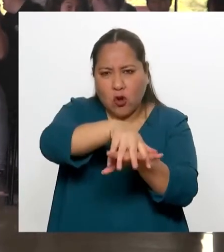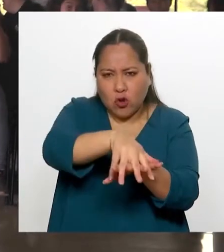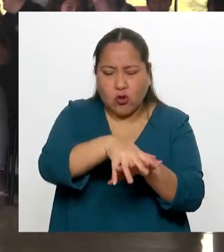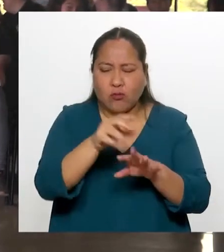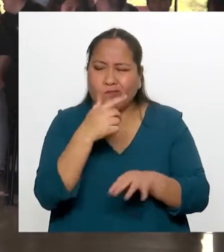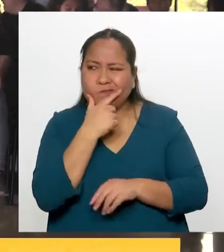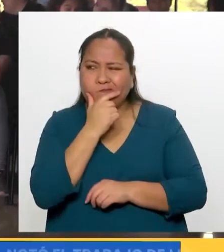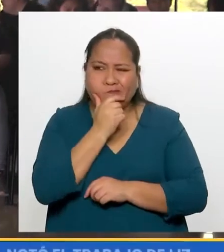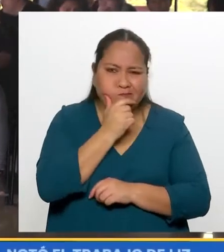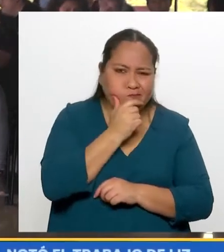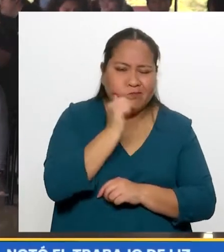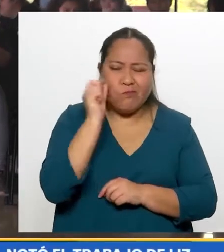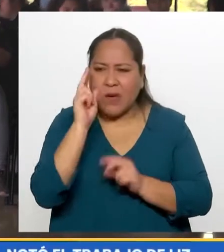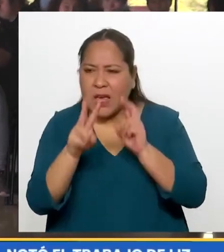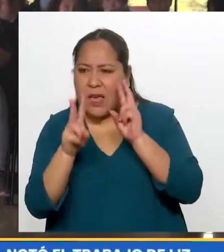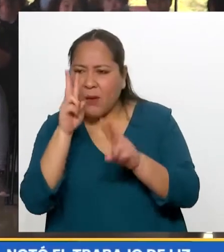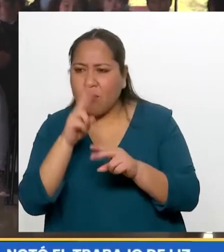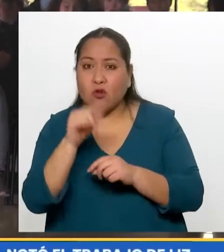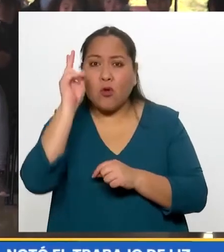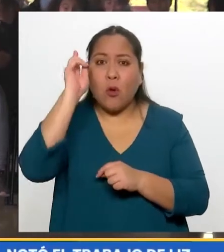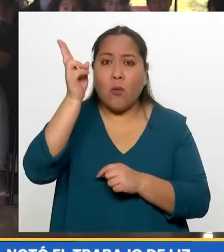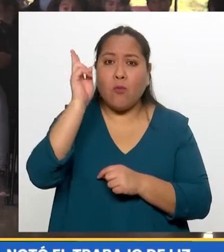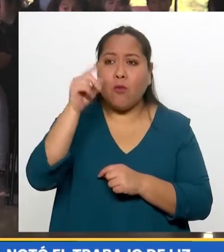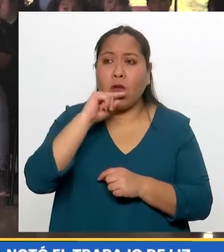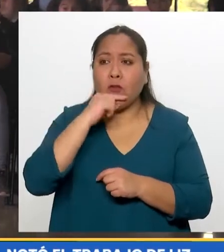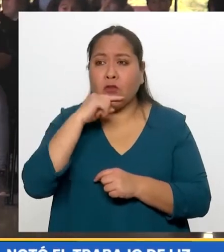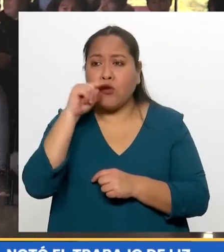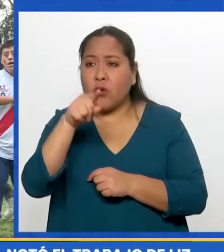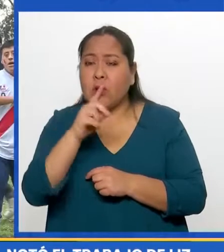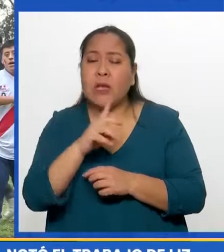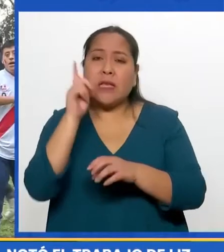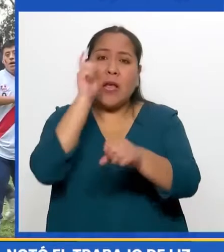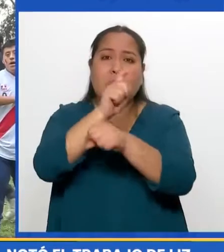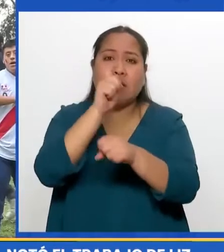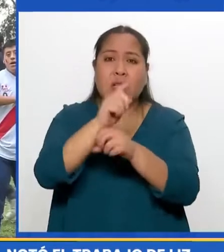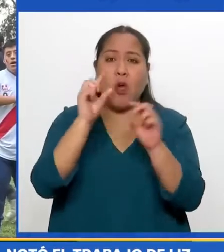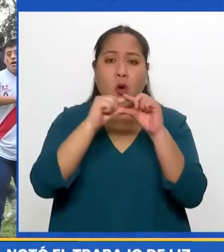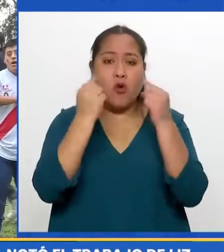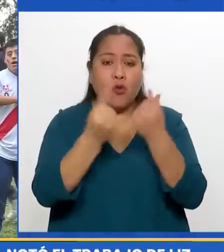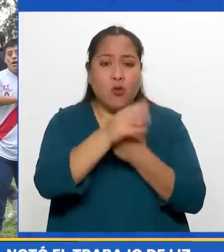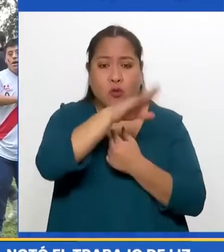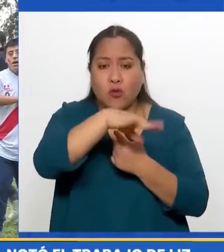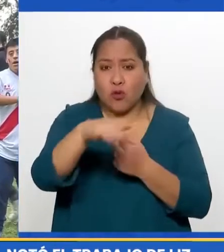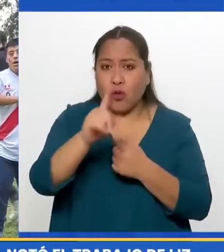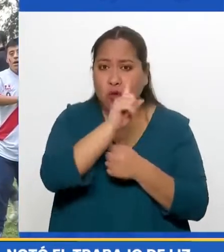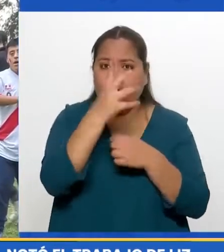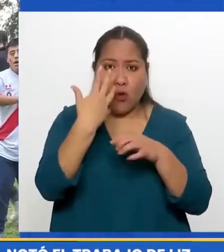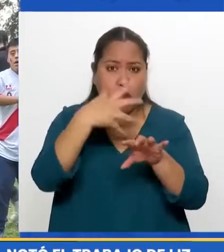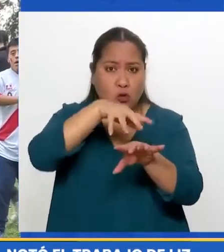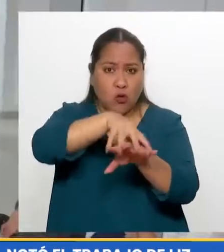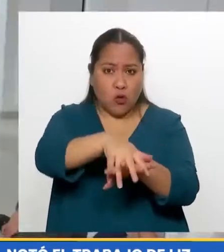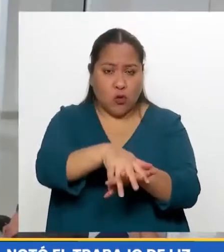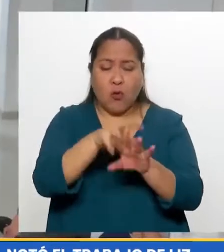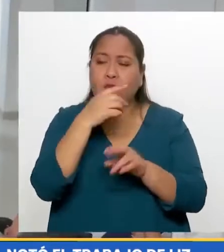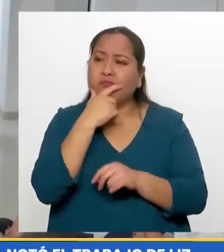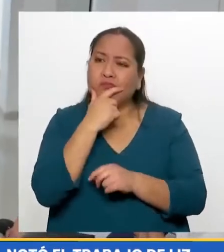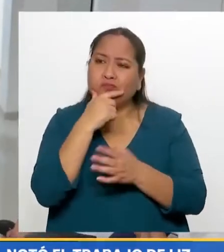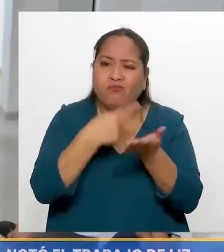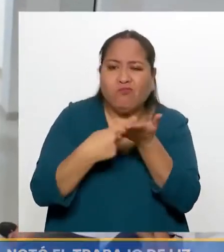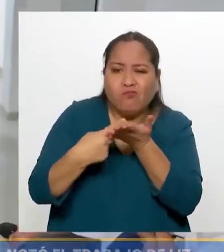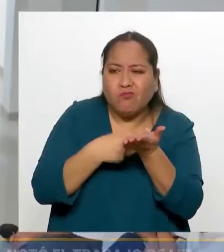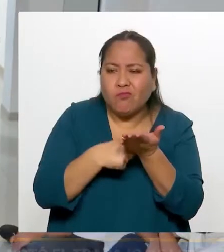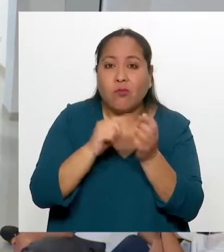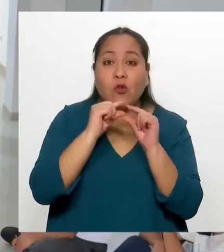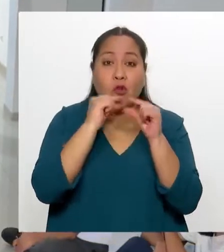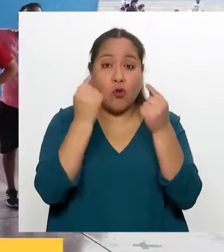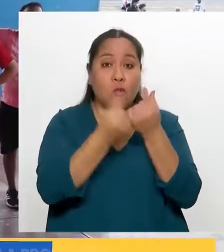inclusión, y de pronto vimos que había una profesora que estaba enseñando a un grupo de niños no inclusivos vacacional, y